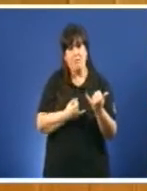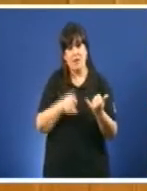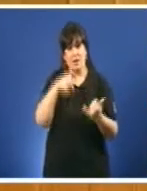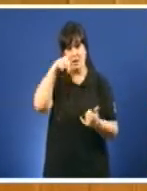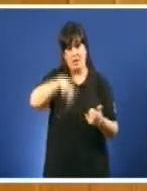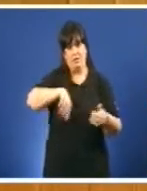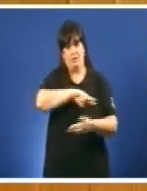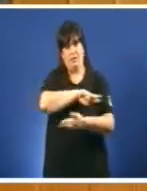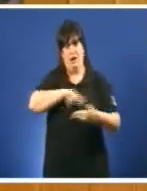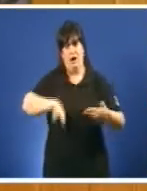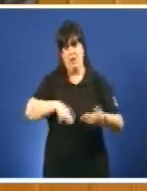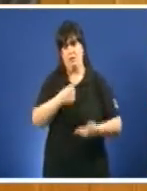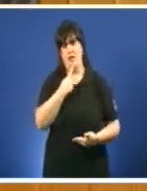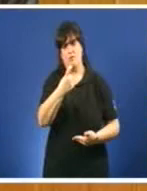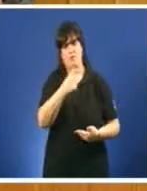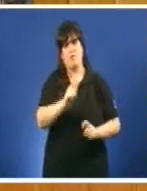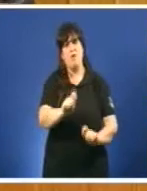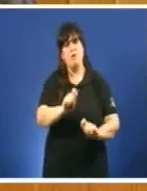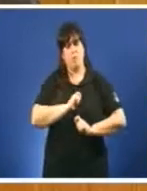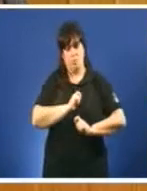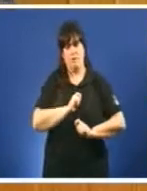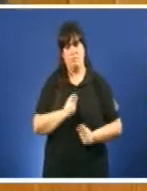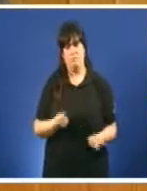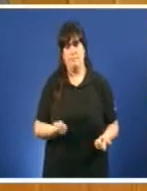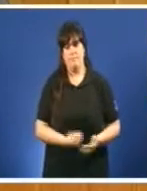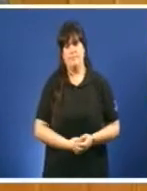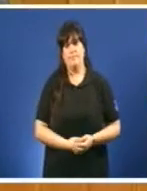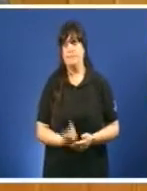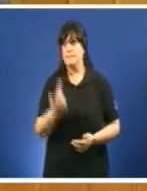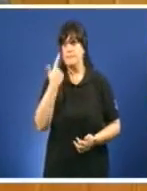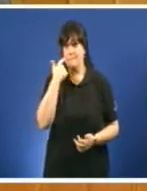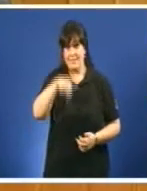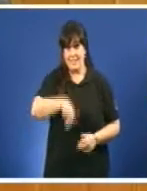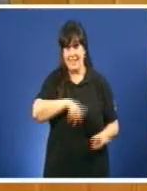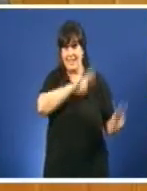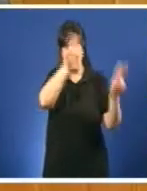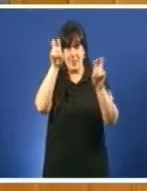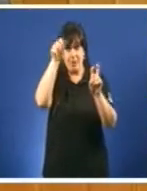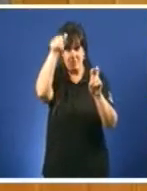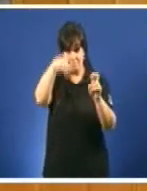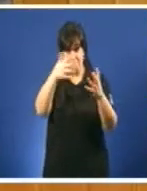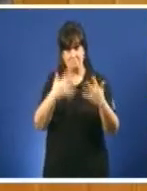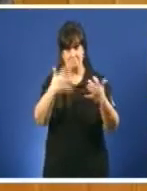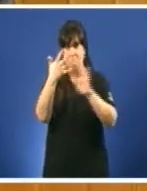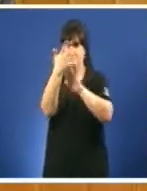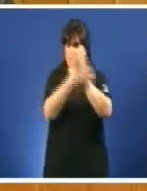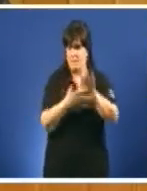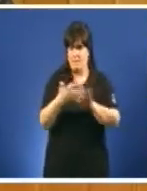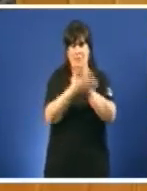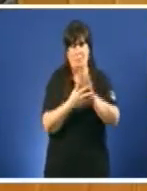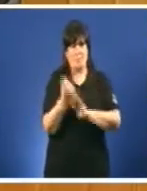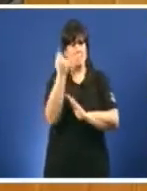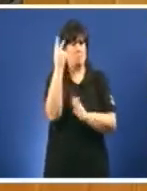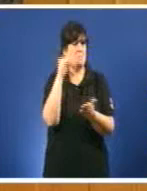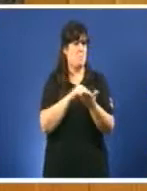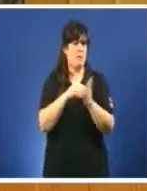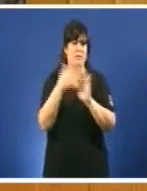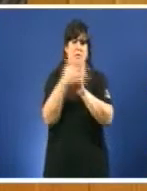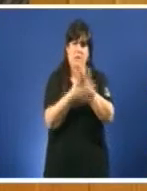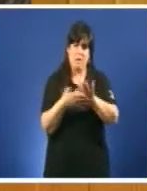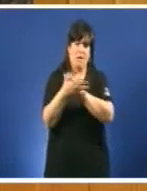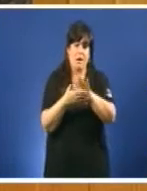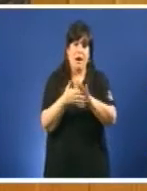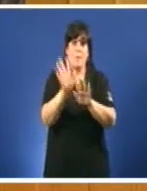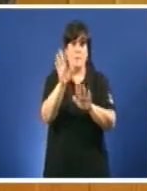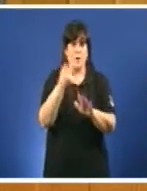Galiza. Mire, desta cuestión temos falado nesta Cámara en numerosas ocasións, pero permítame que